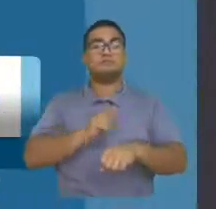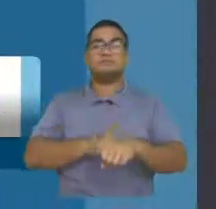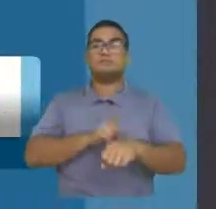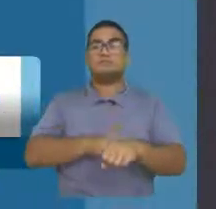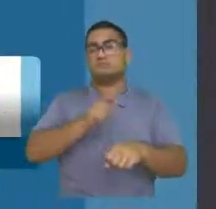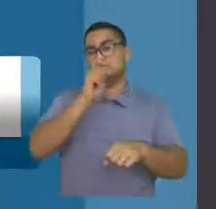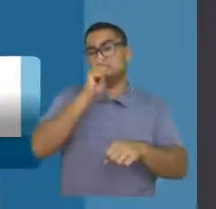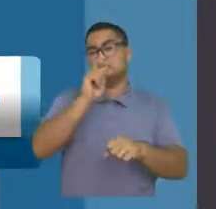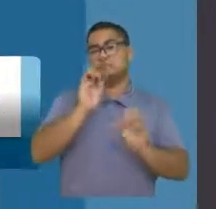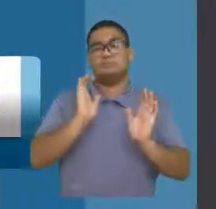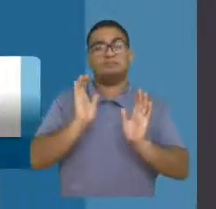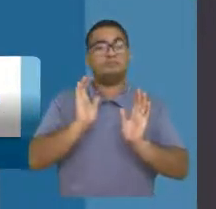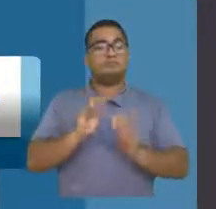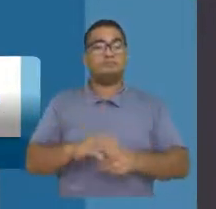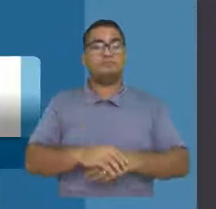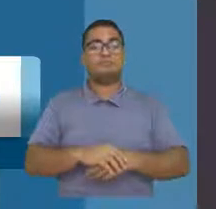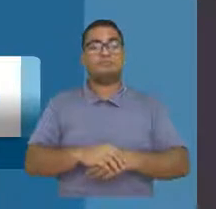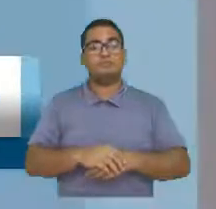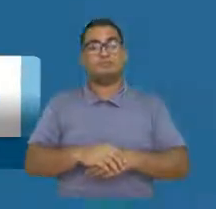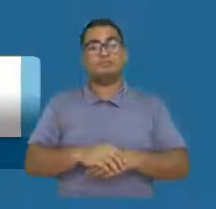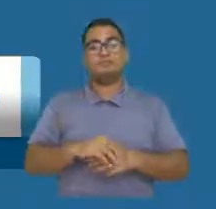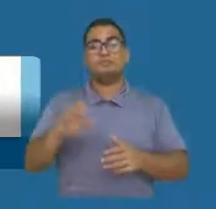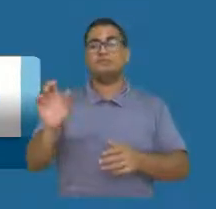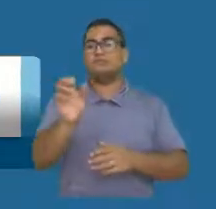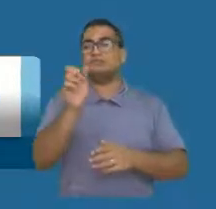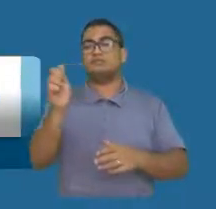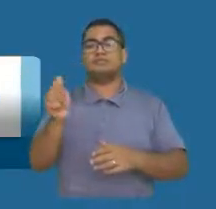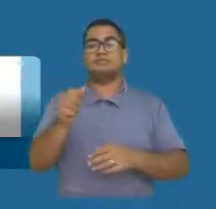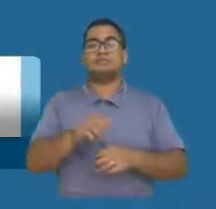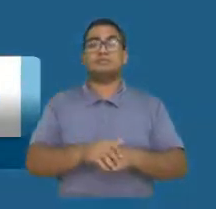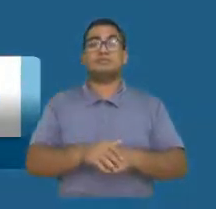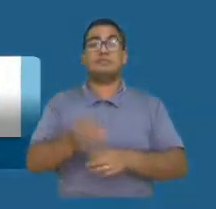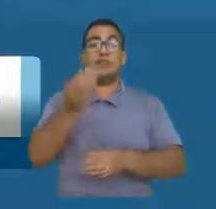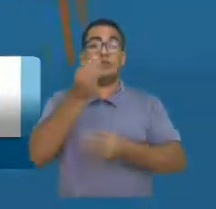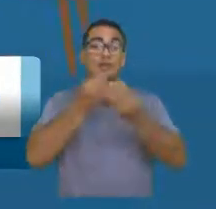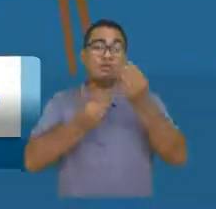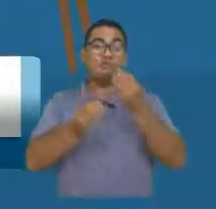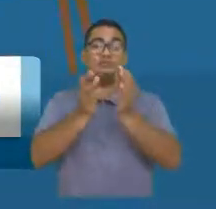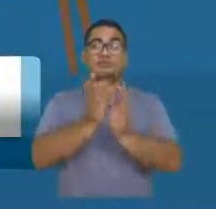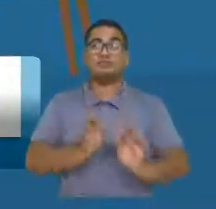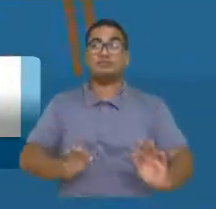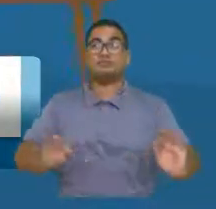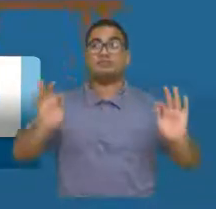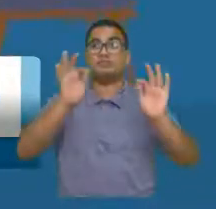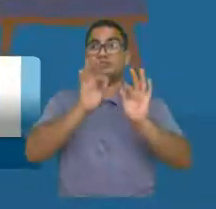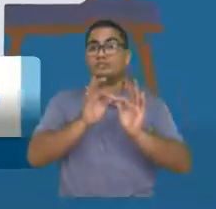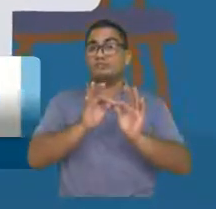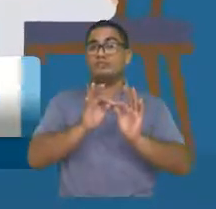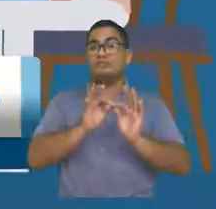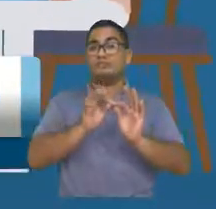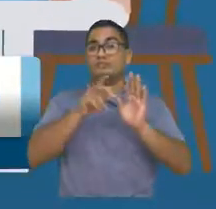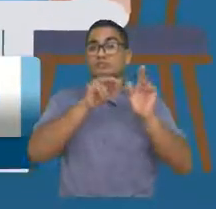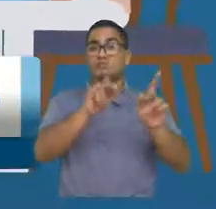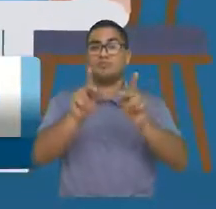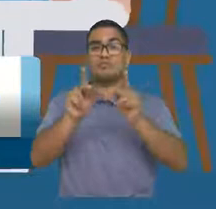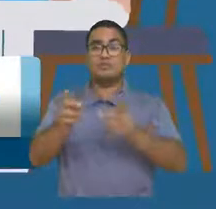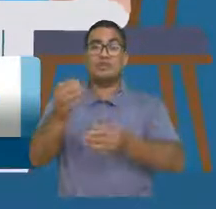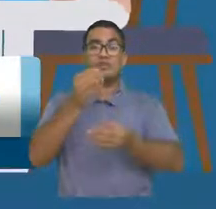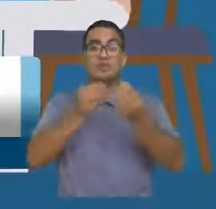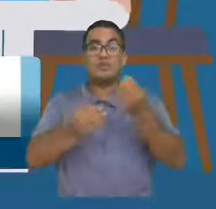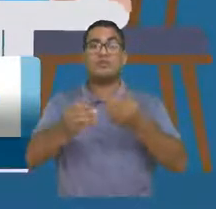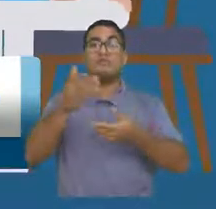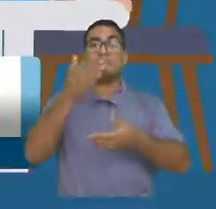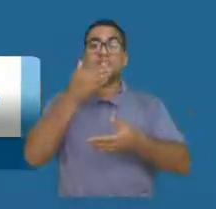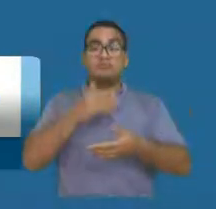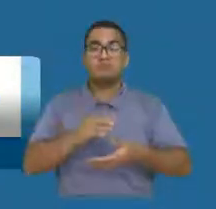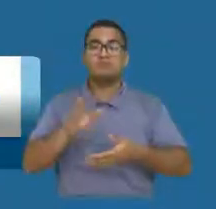mejor para su vida. Otra es la alimentación. Muchas de las cosas que comemos también generan más